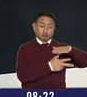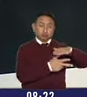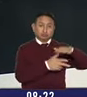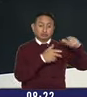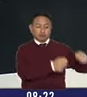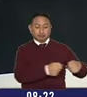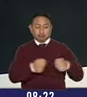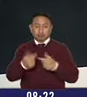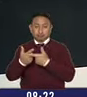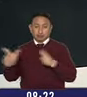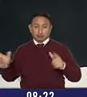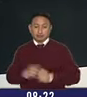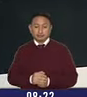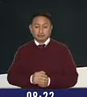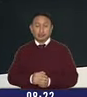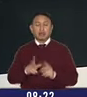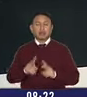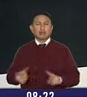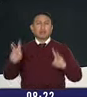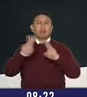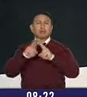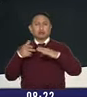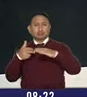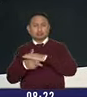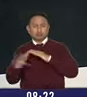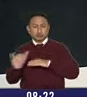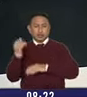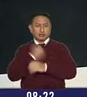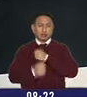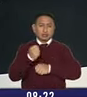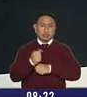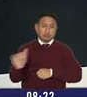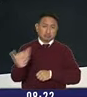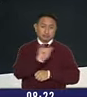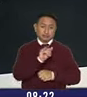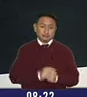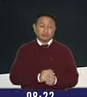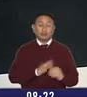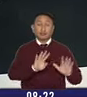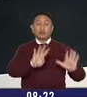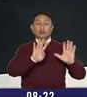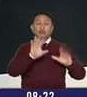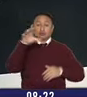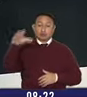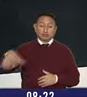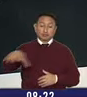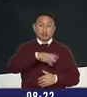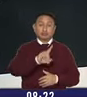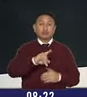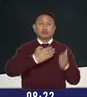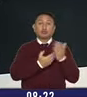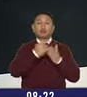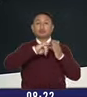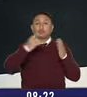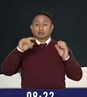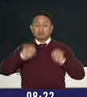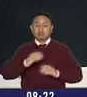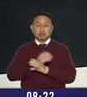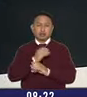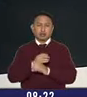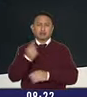sus 9 centros. Las tarifas por el garaje serán las mismas del año pasado. Los 9 centros contarán con un sistema tecnológico para calcular